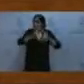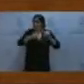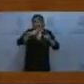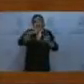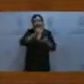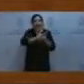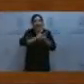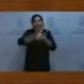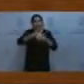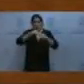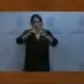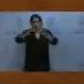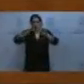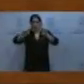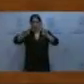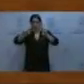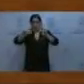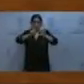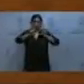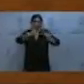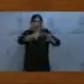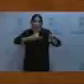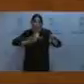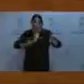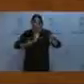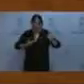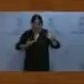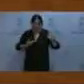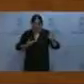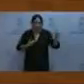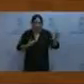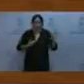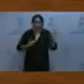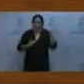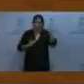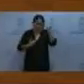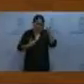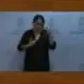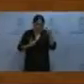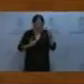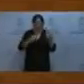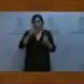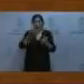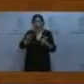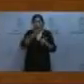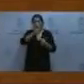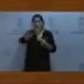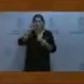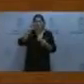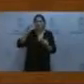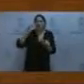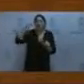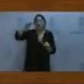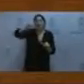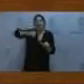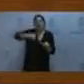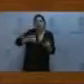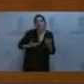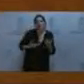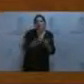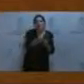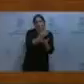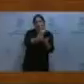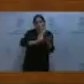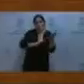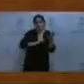propietario del inmueble. Mire usted, y le pido que reflexione, desde julio de 2014, por eso digo que con la información jugada, yo le pedí el contrato de alquiler de estas oficinas